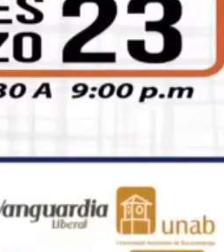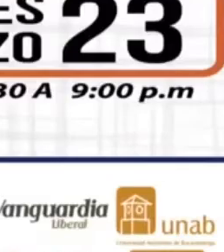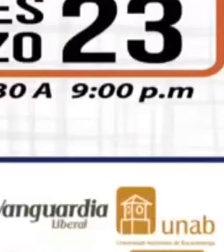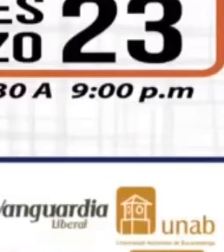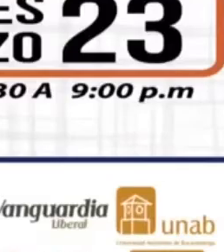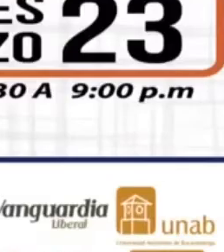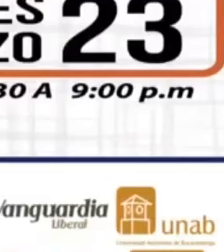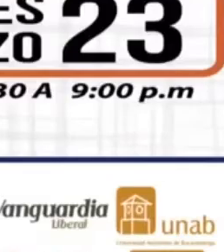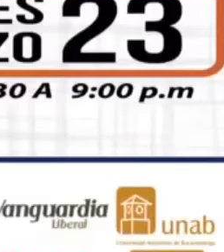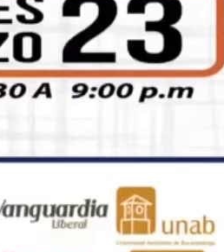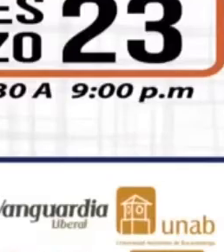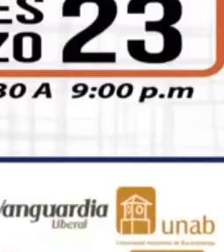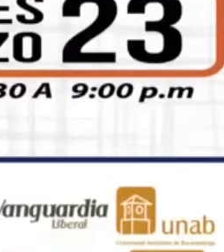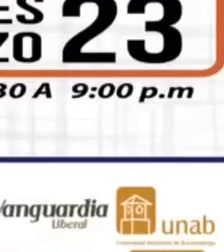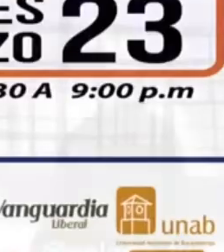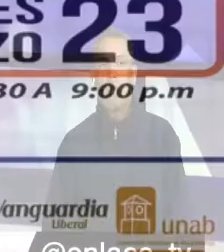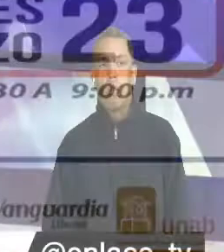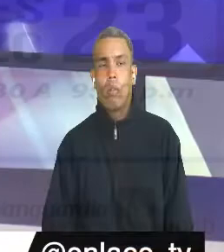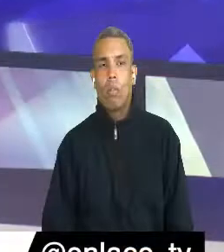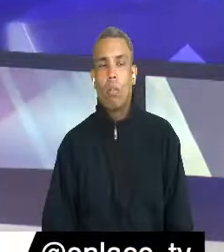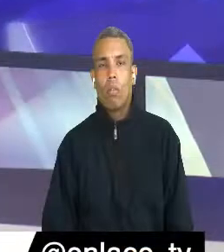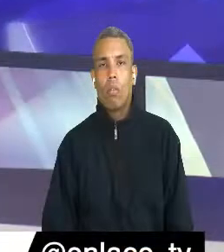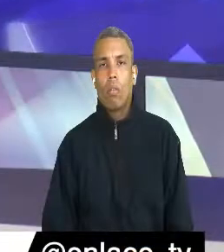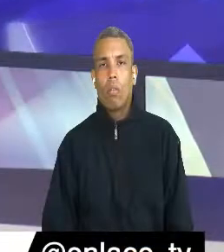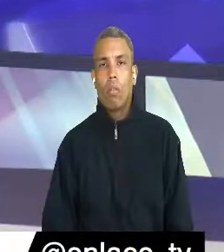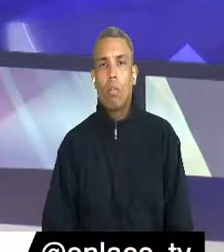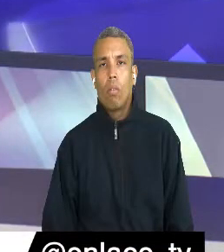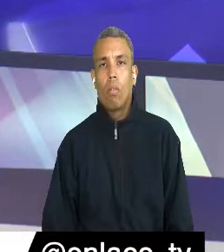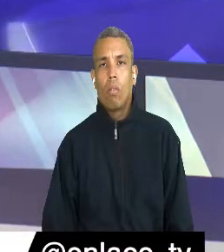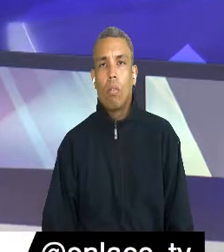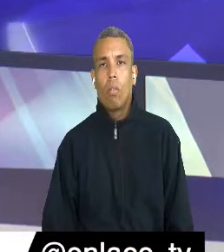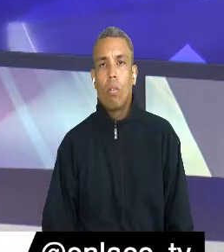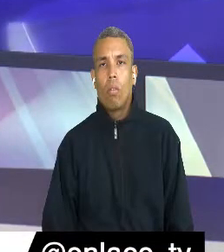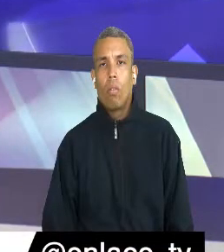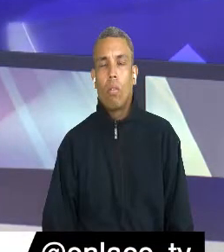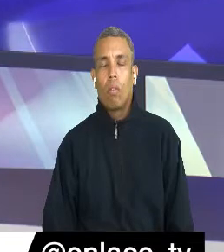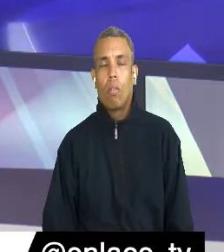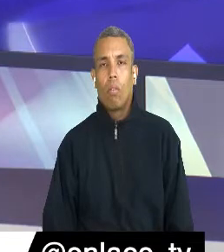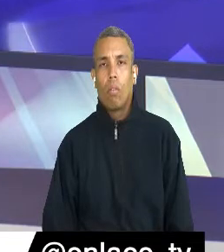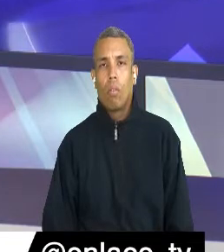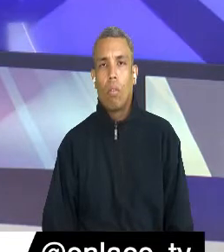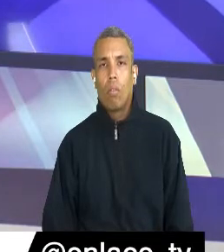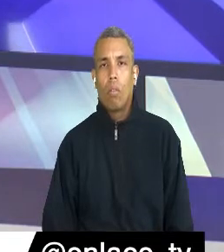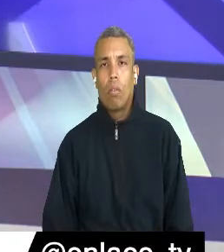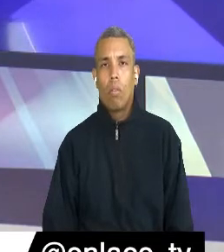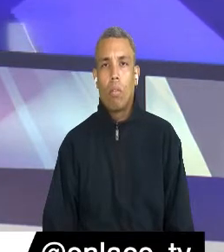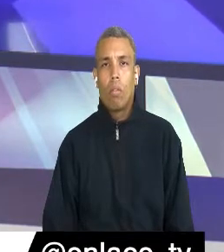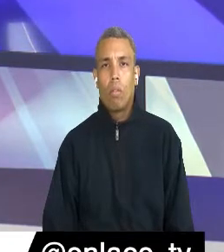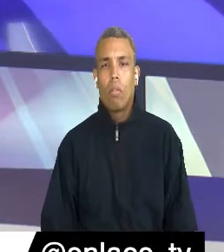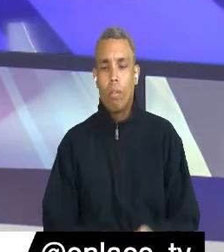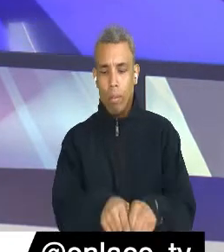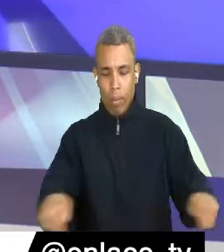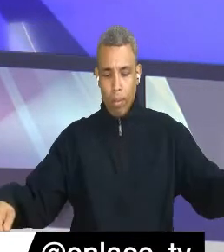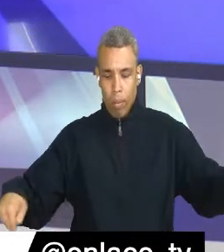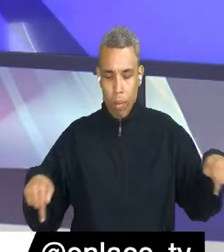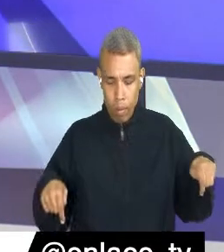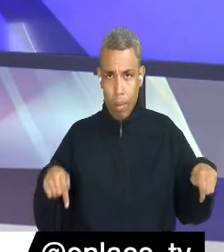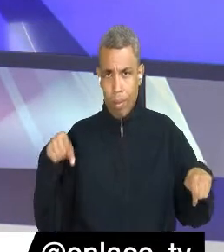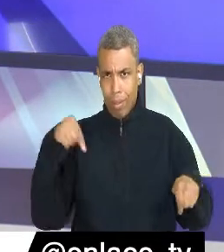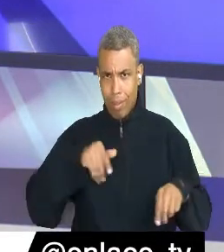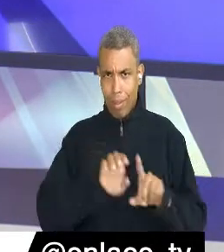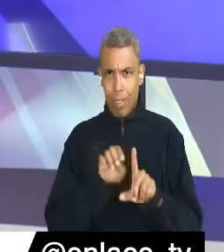Puede reclamar su boleta en el punto de información. Y precisamente en el set de Enlace Noticias se encuentran Ahmed Jiménez y Quique Ramírez, quienes